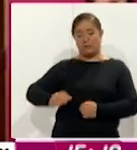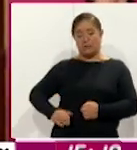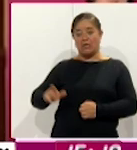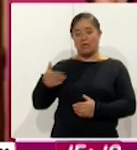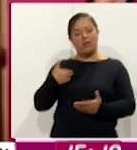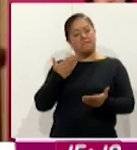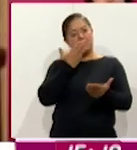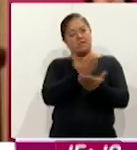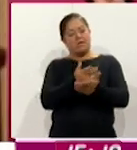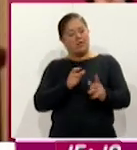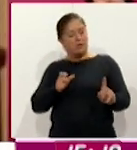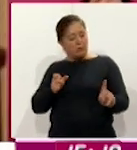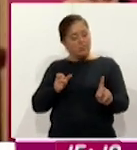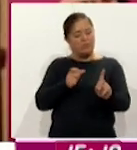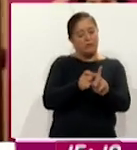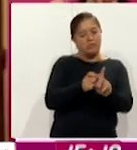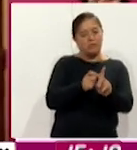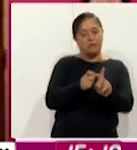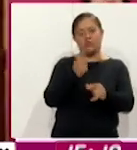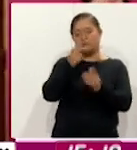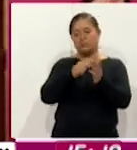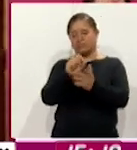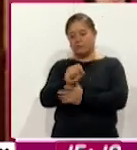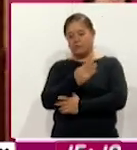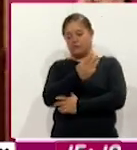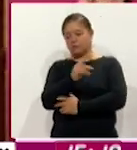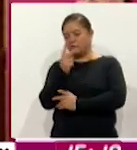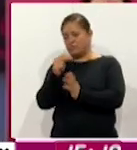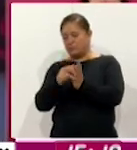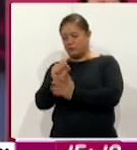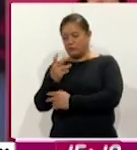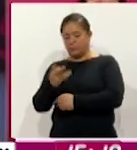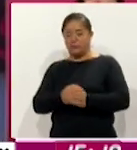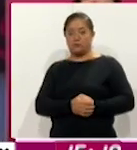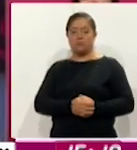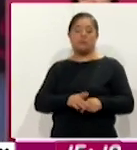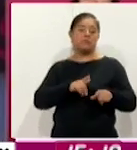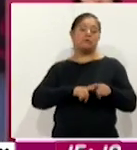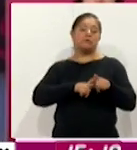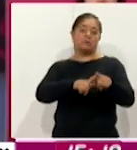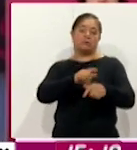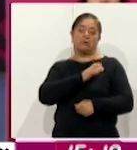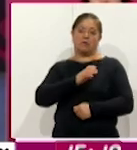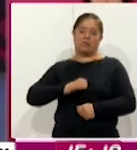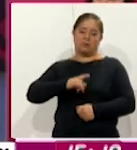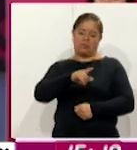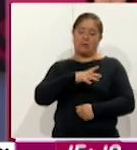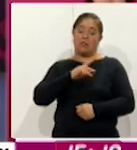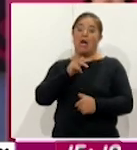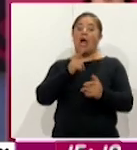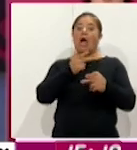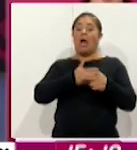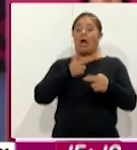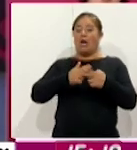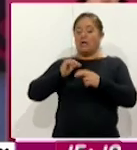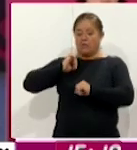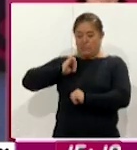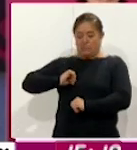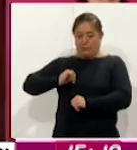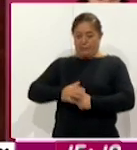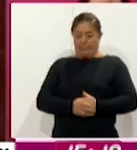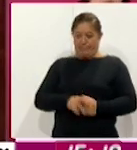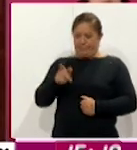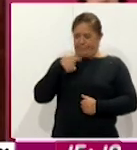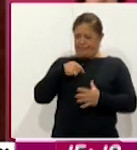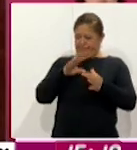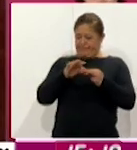solicitaron protección durante el proceso electoral 2023-2024 mantendrán este apoyo hasta que ocupen su cargo. Explicó que, en